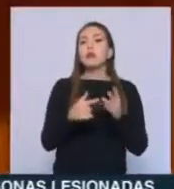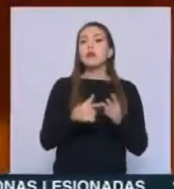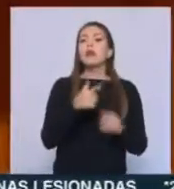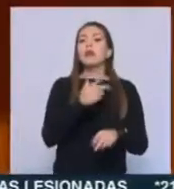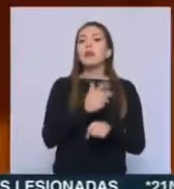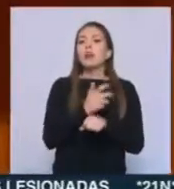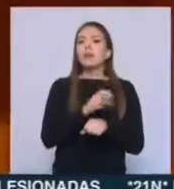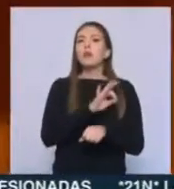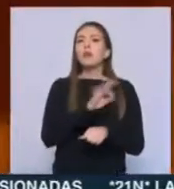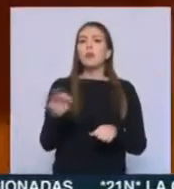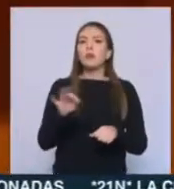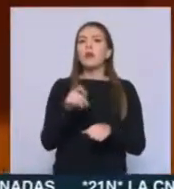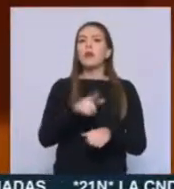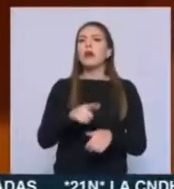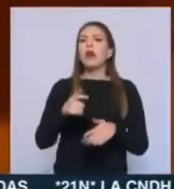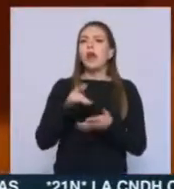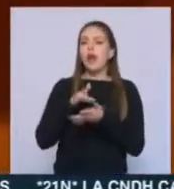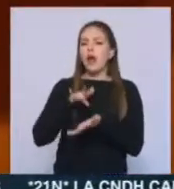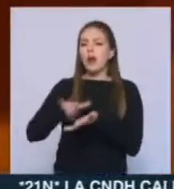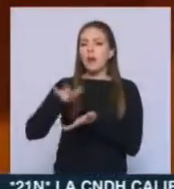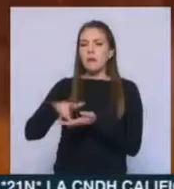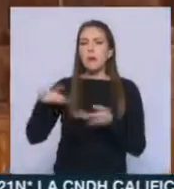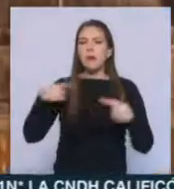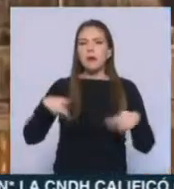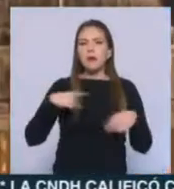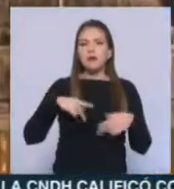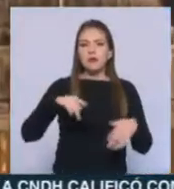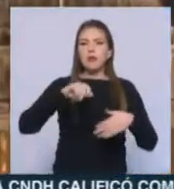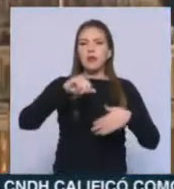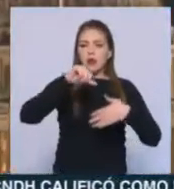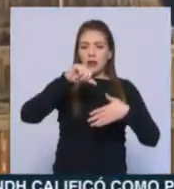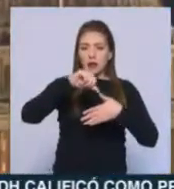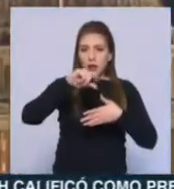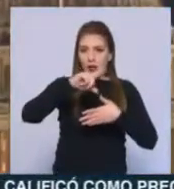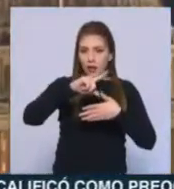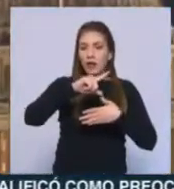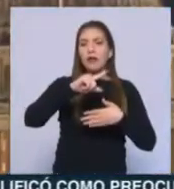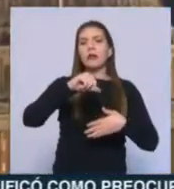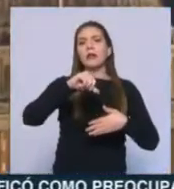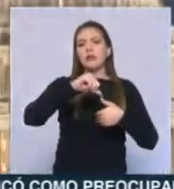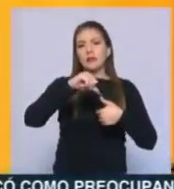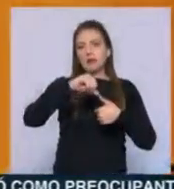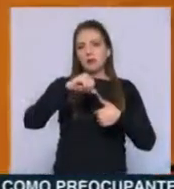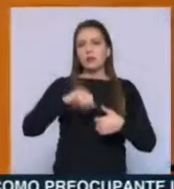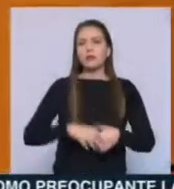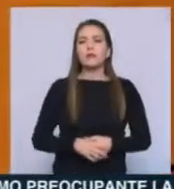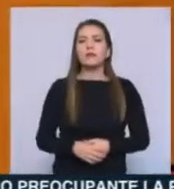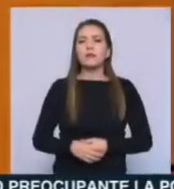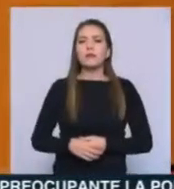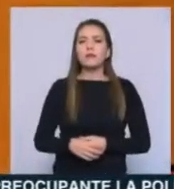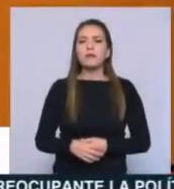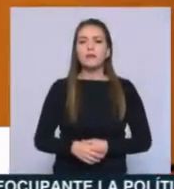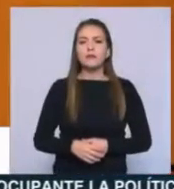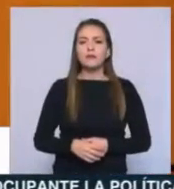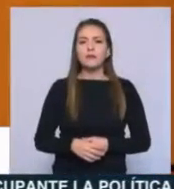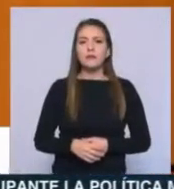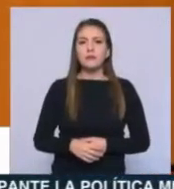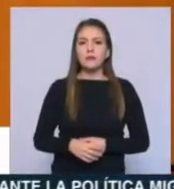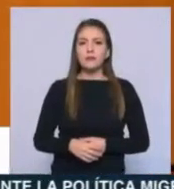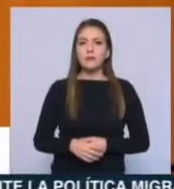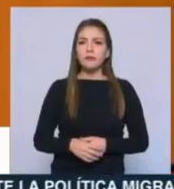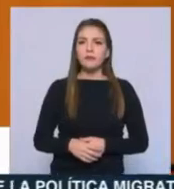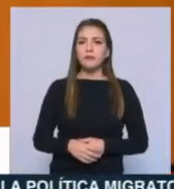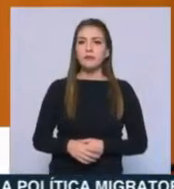Centroamérica. Además, confirmó que no hay nada oculto en la negociación con el vecino país del norte. Esa